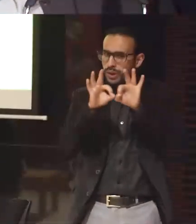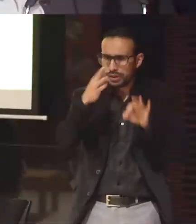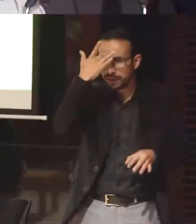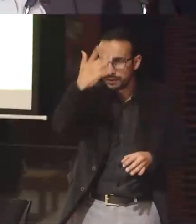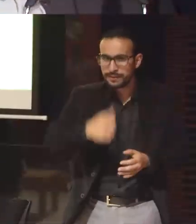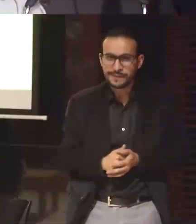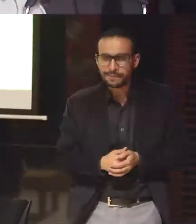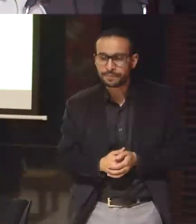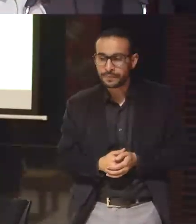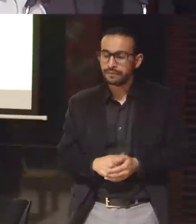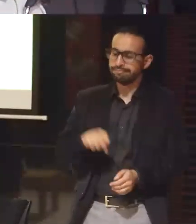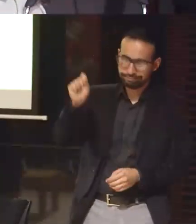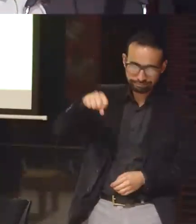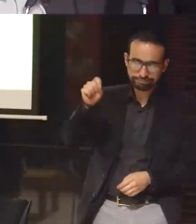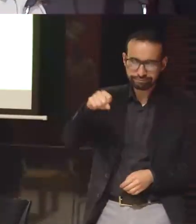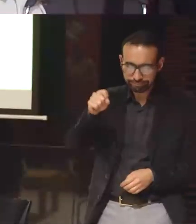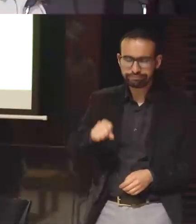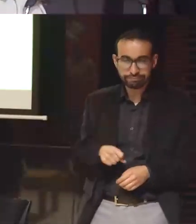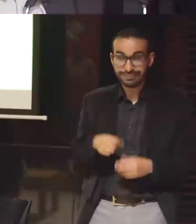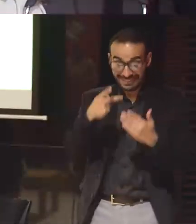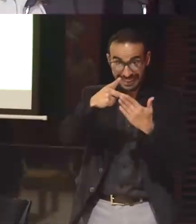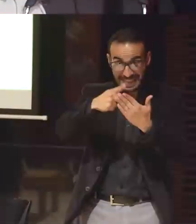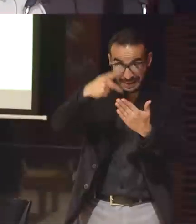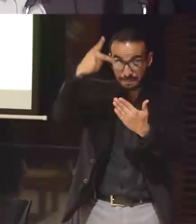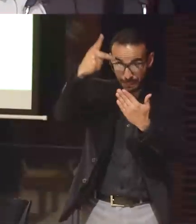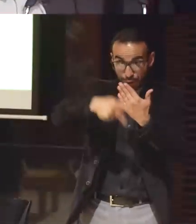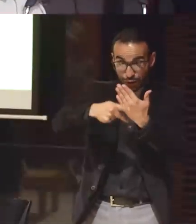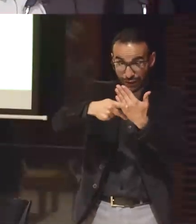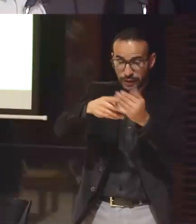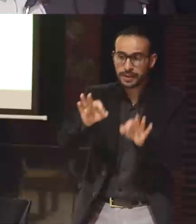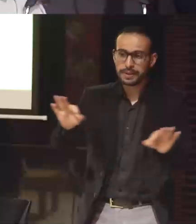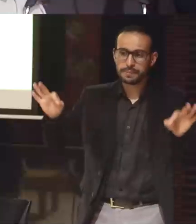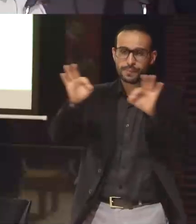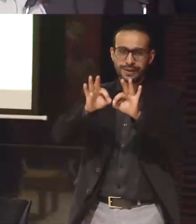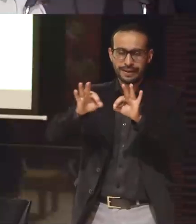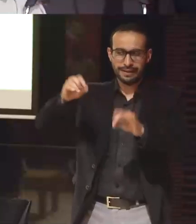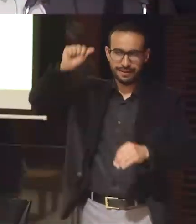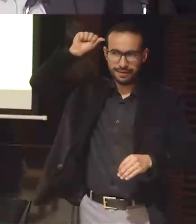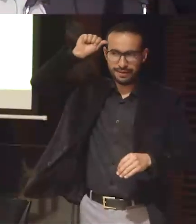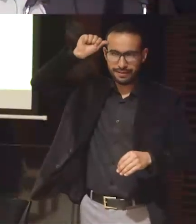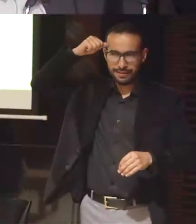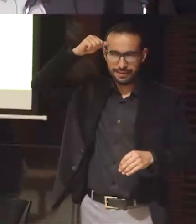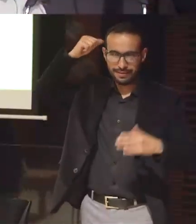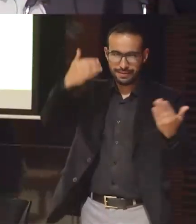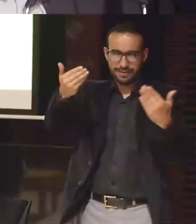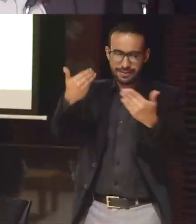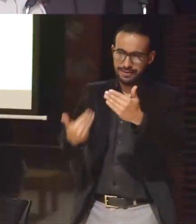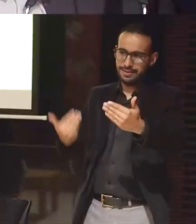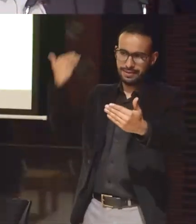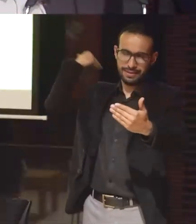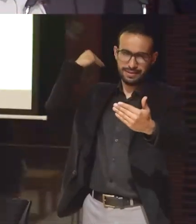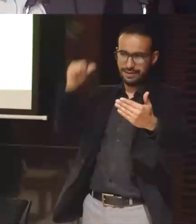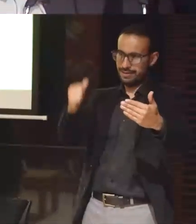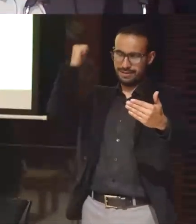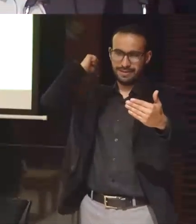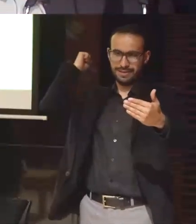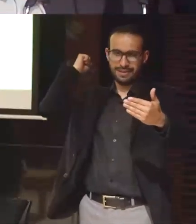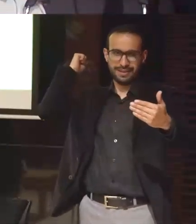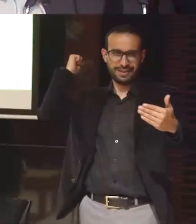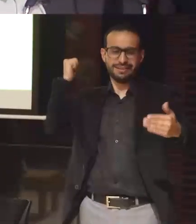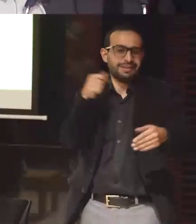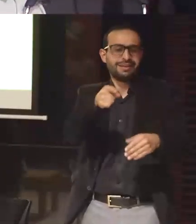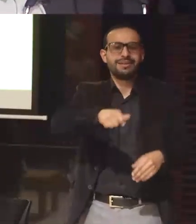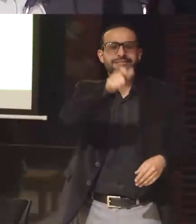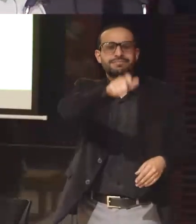estos proyectos, absolutamente para todo. Cuando uno habla de memoria, trae a su mente la palabra recordar.